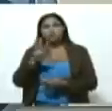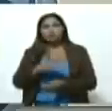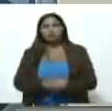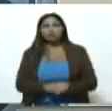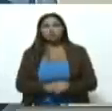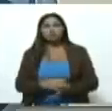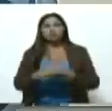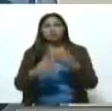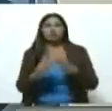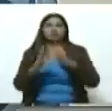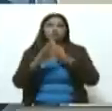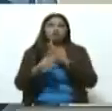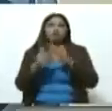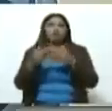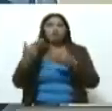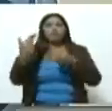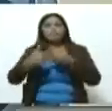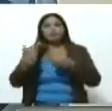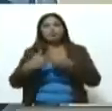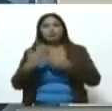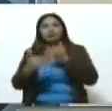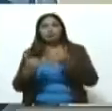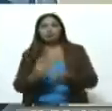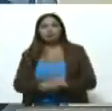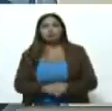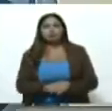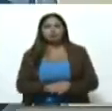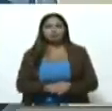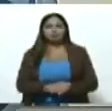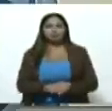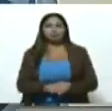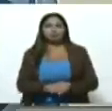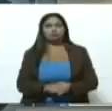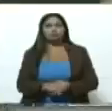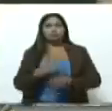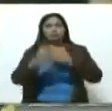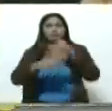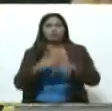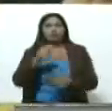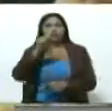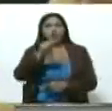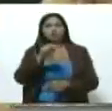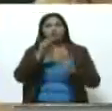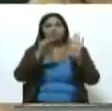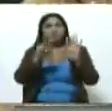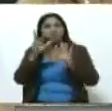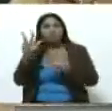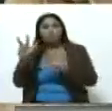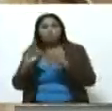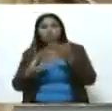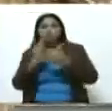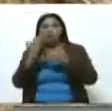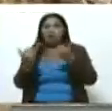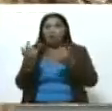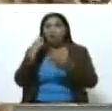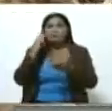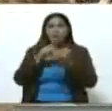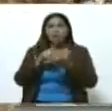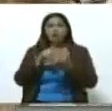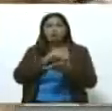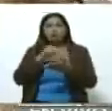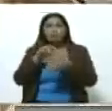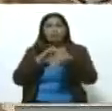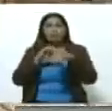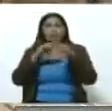de corrupción en la industria petrolera y se procesaron 178 funcionarios. Esto fue apenas llegando nosotros al